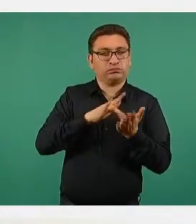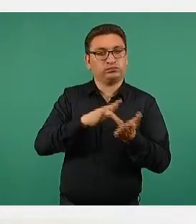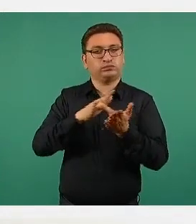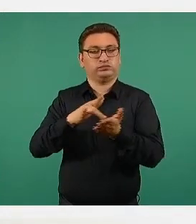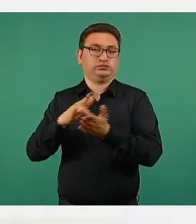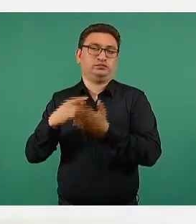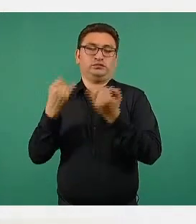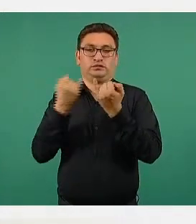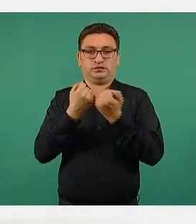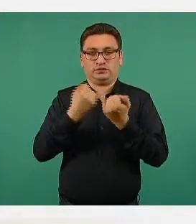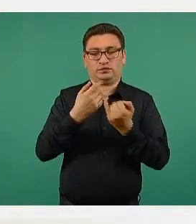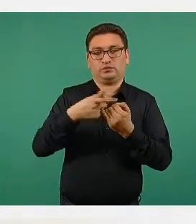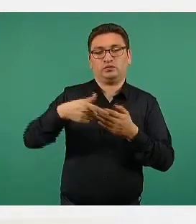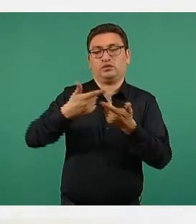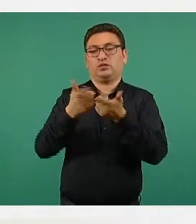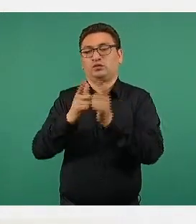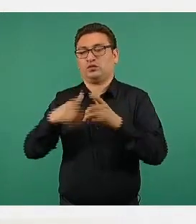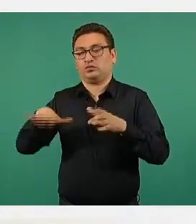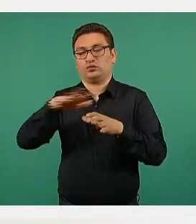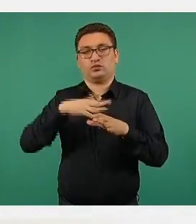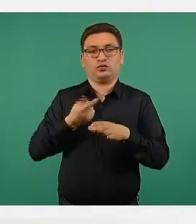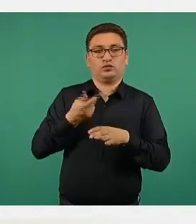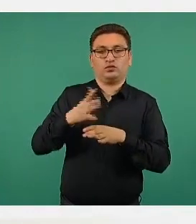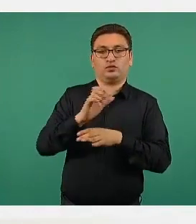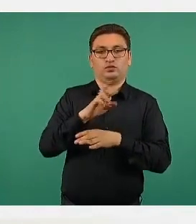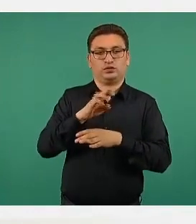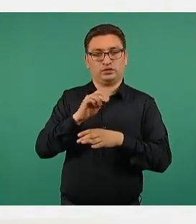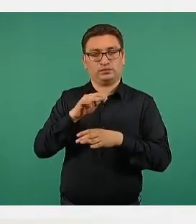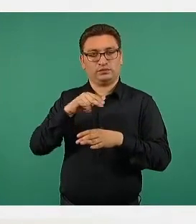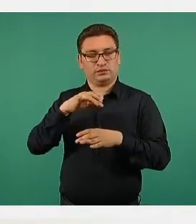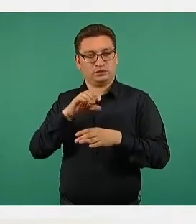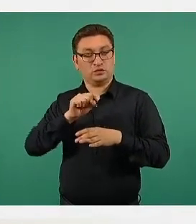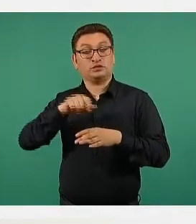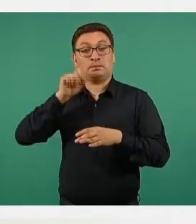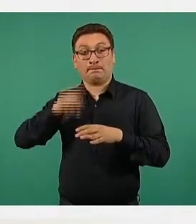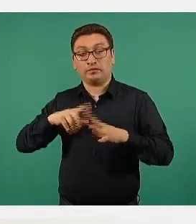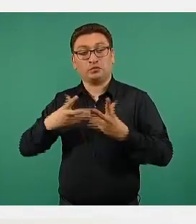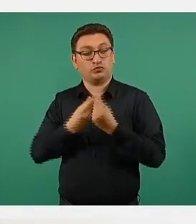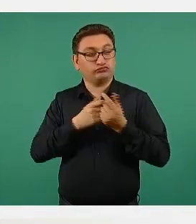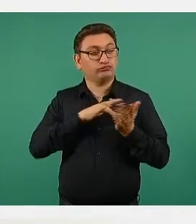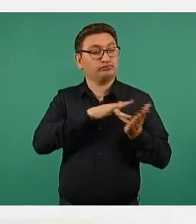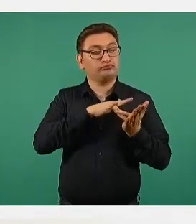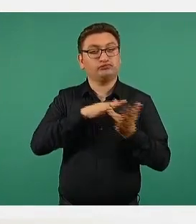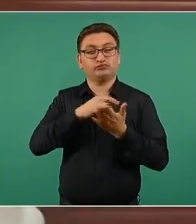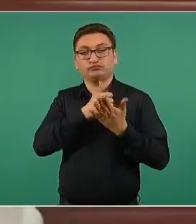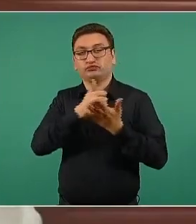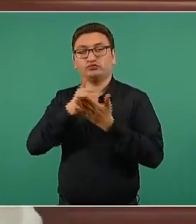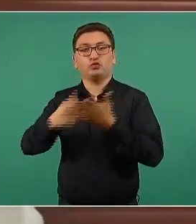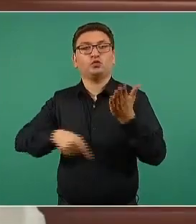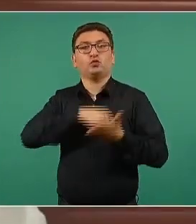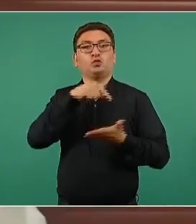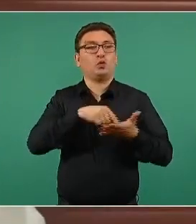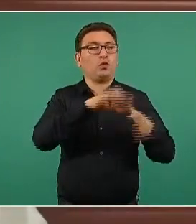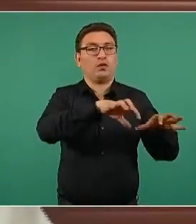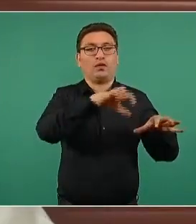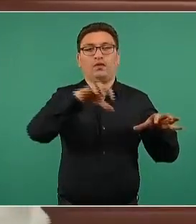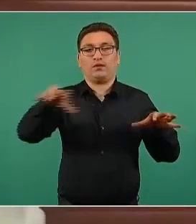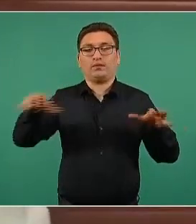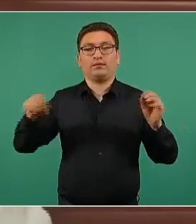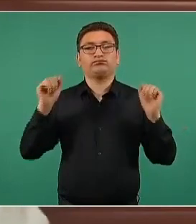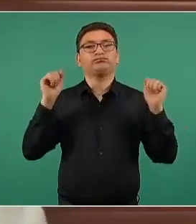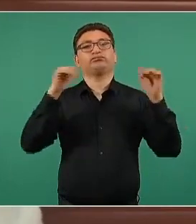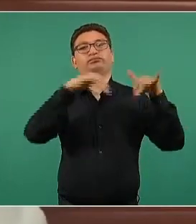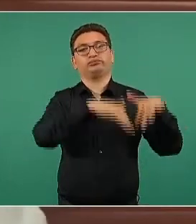las brigadas Correcaminos se sumaron y hemos podido activar muchos macrocentros que son